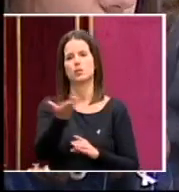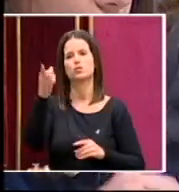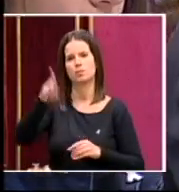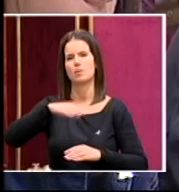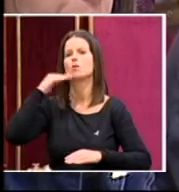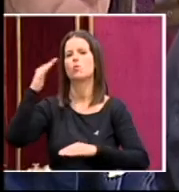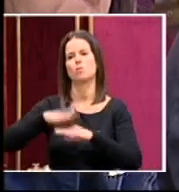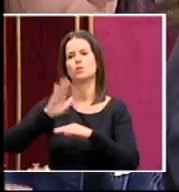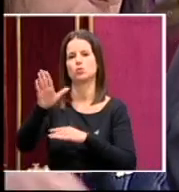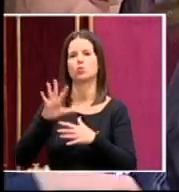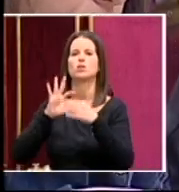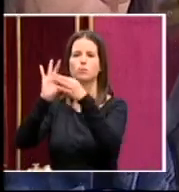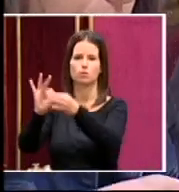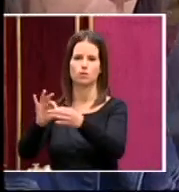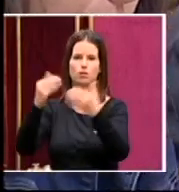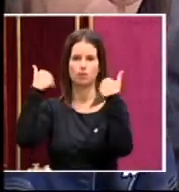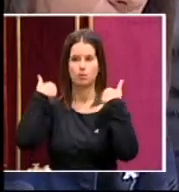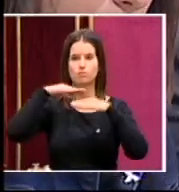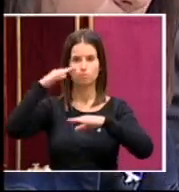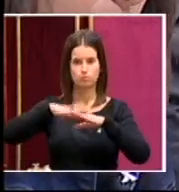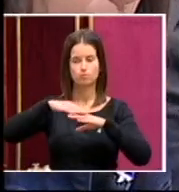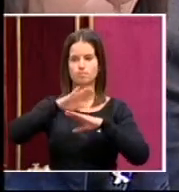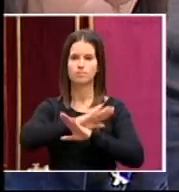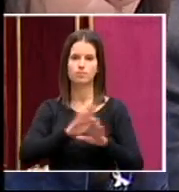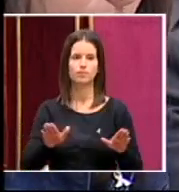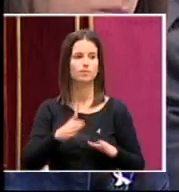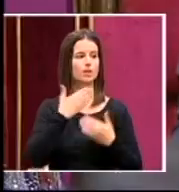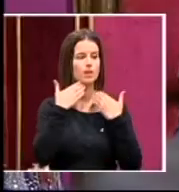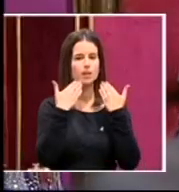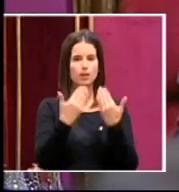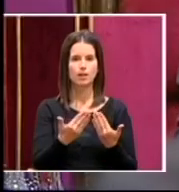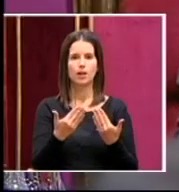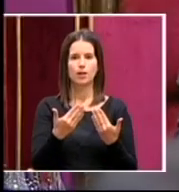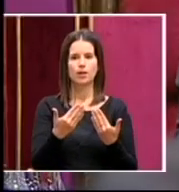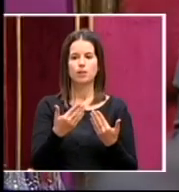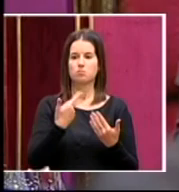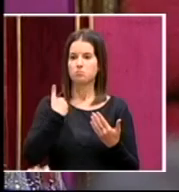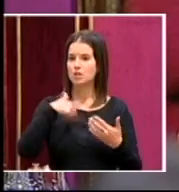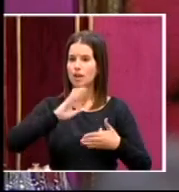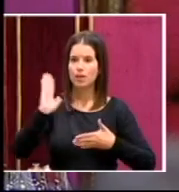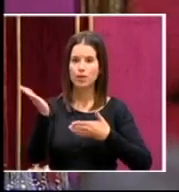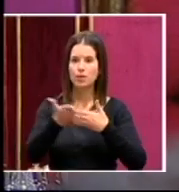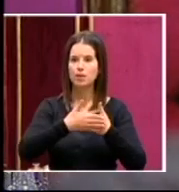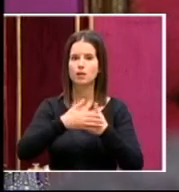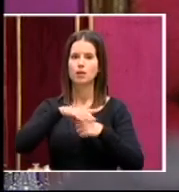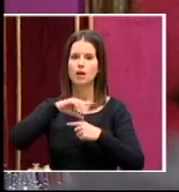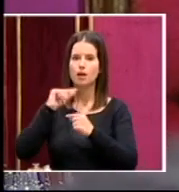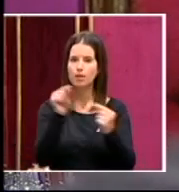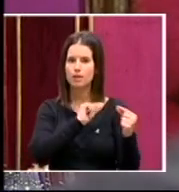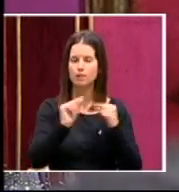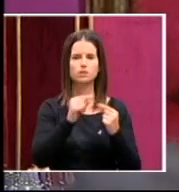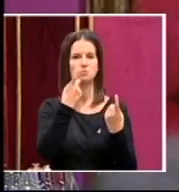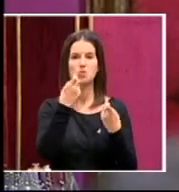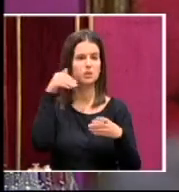parte que les corresponde, nada más. Ya, señor Fernández Madrid, entiendo cerrado el debate, no hace